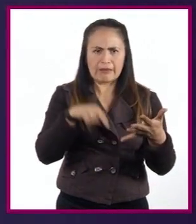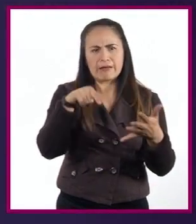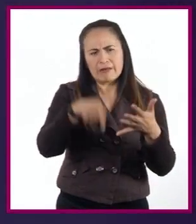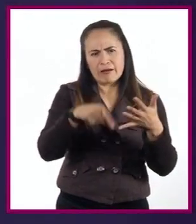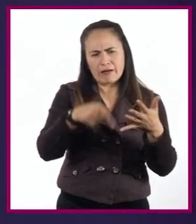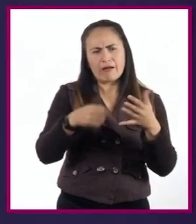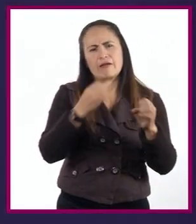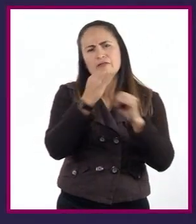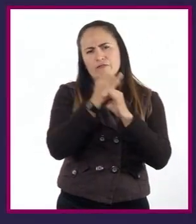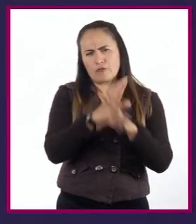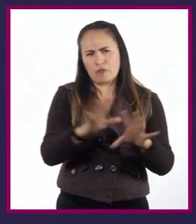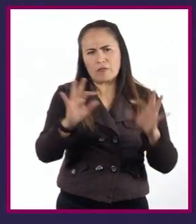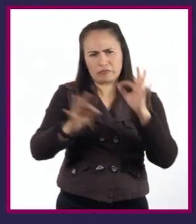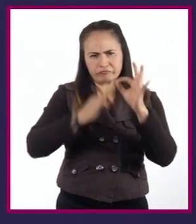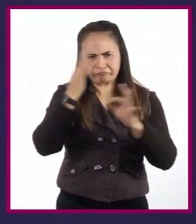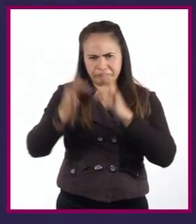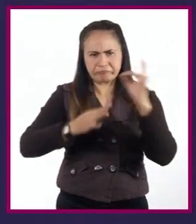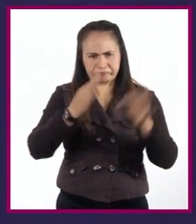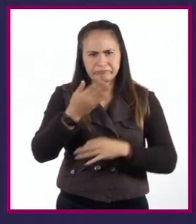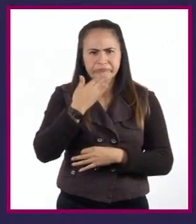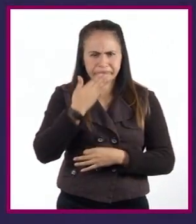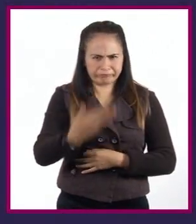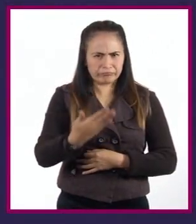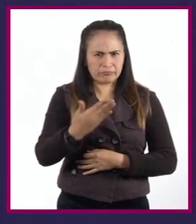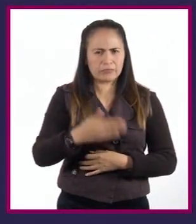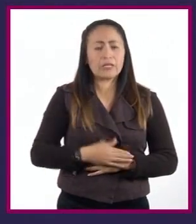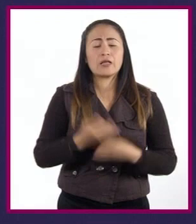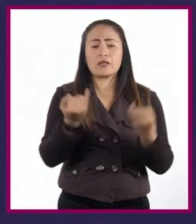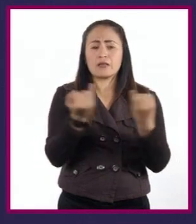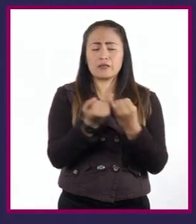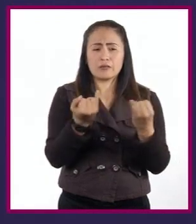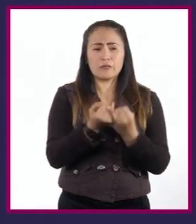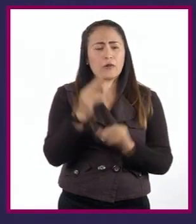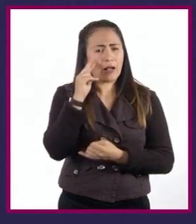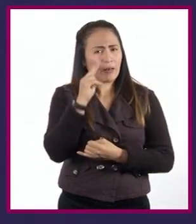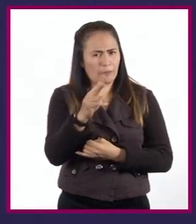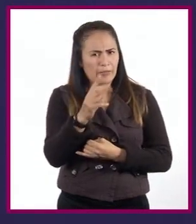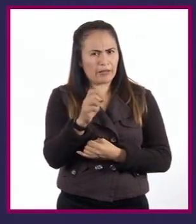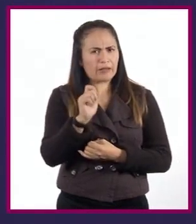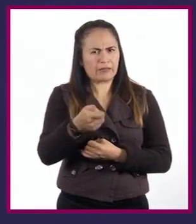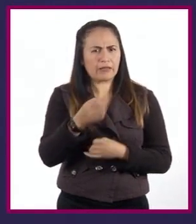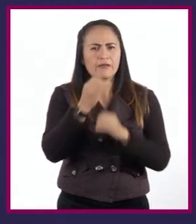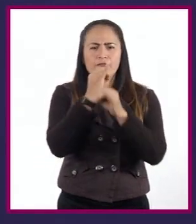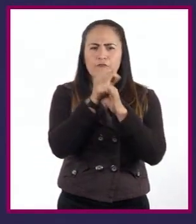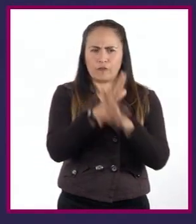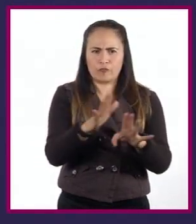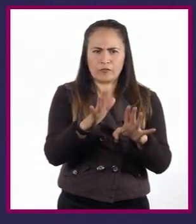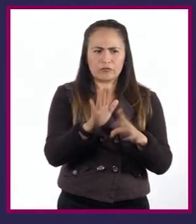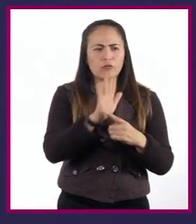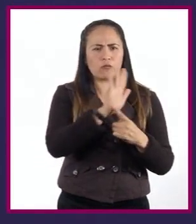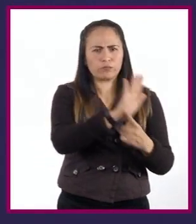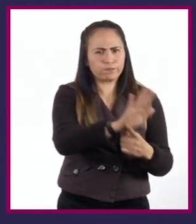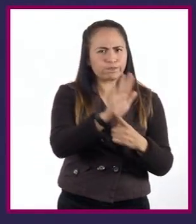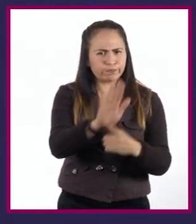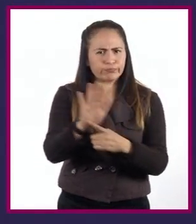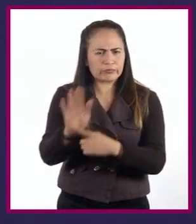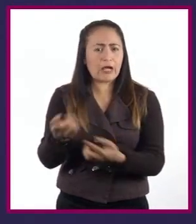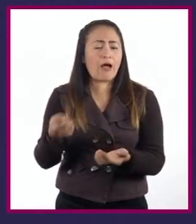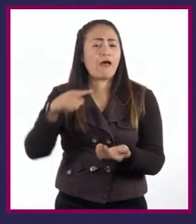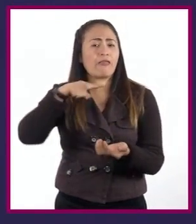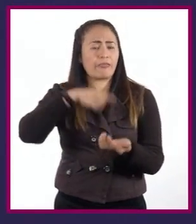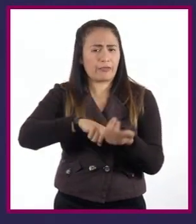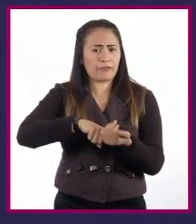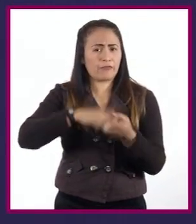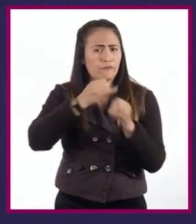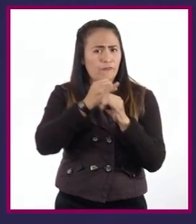de comunicación reconocidos, así como verificar que la información que aportan contengan datos provenientes